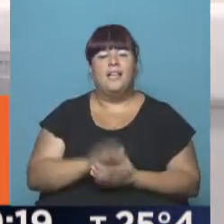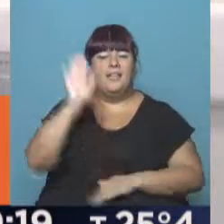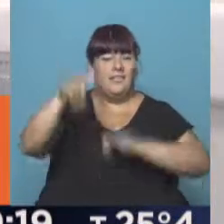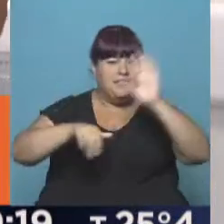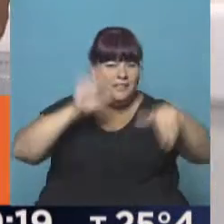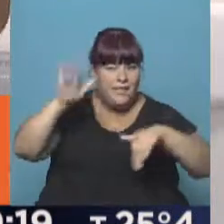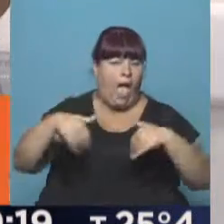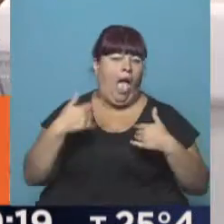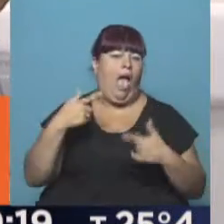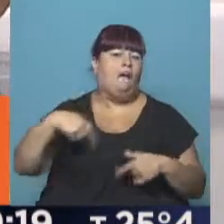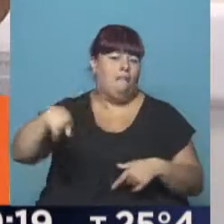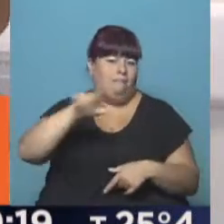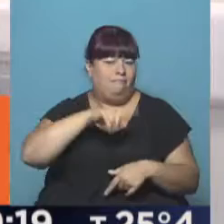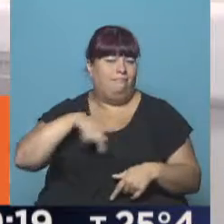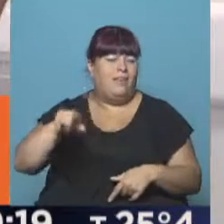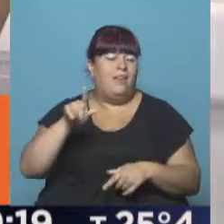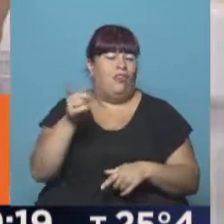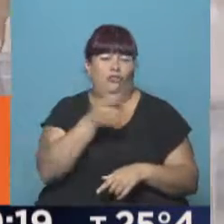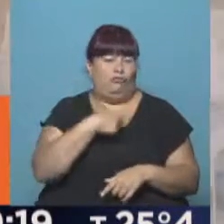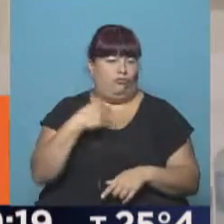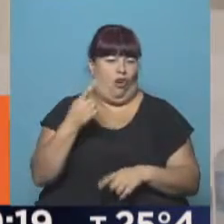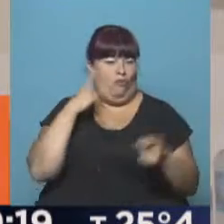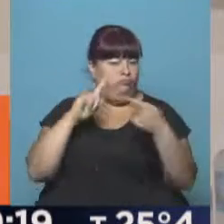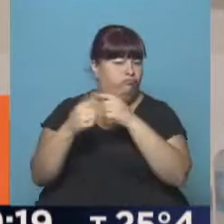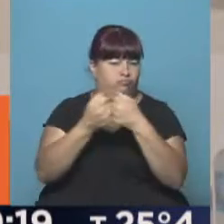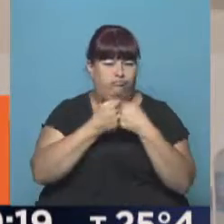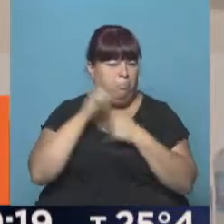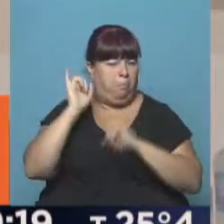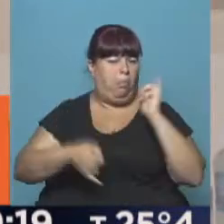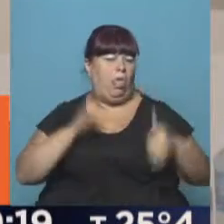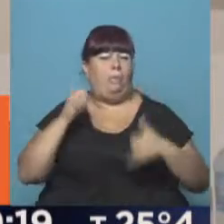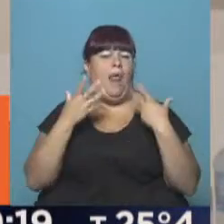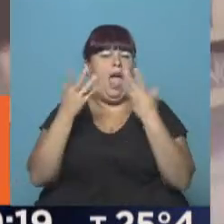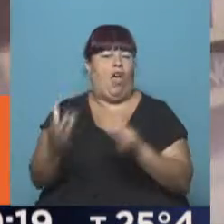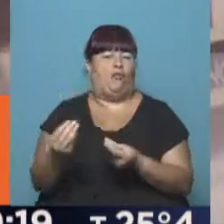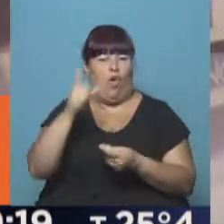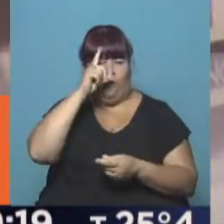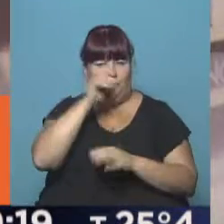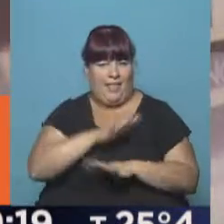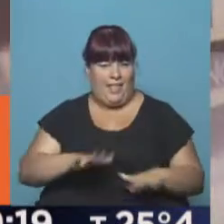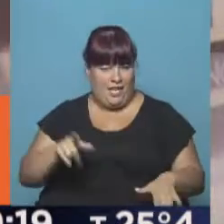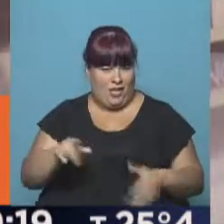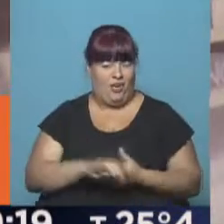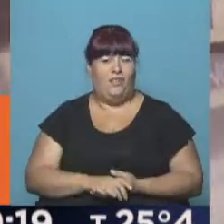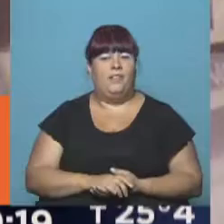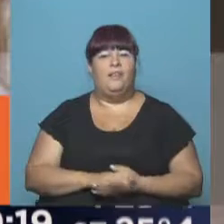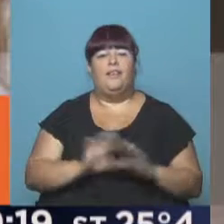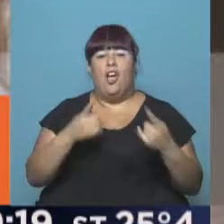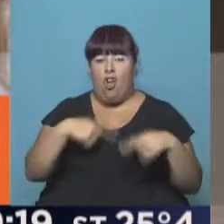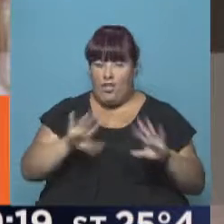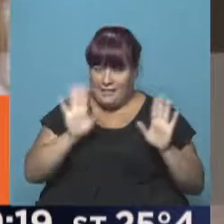convocar y obviamente todos nos pusimos de acuerdo en hacer algo para el Hospital de Niños, ¿no? Ya el material